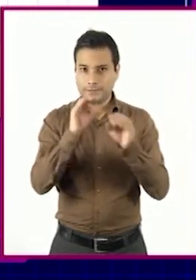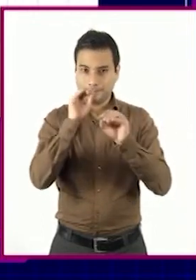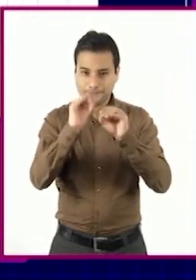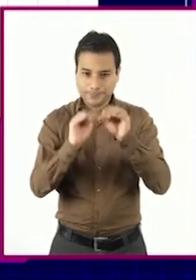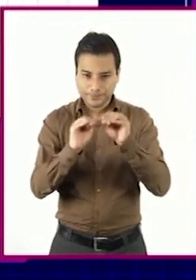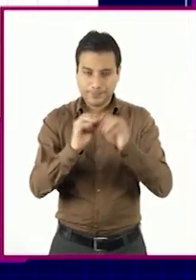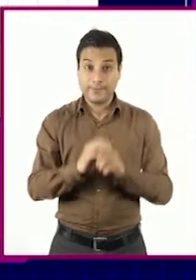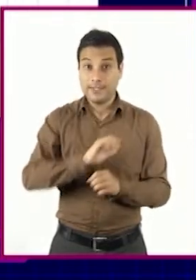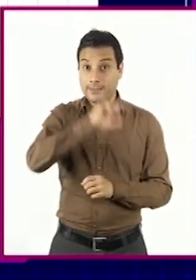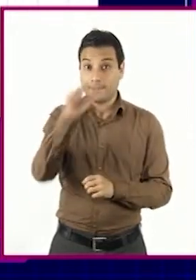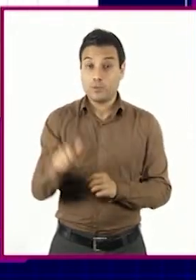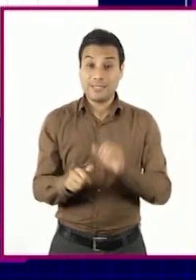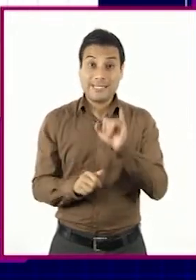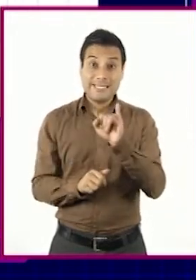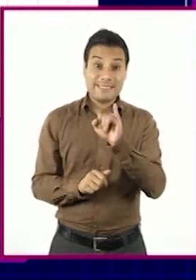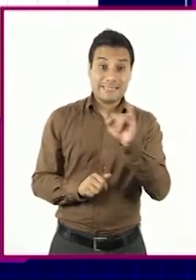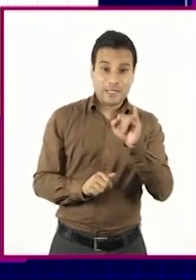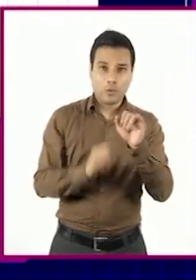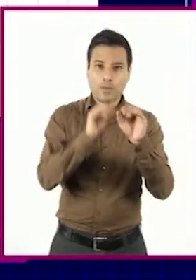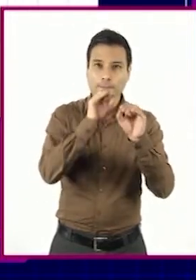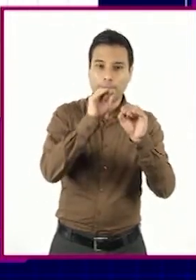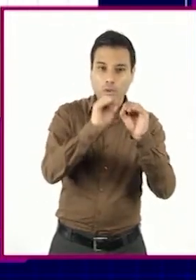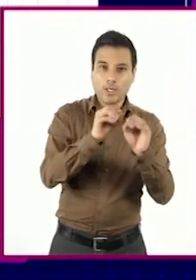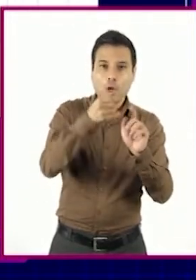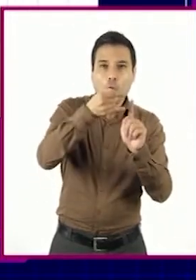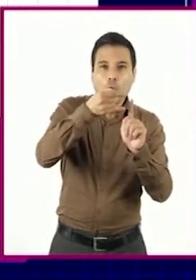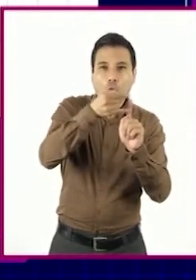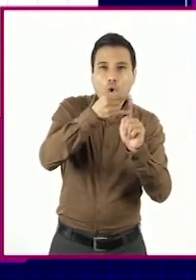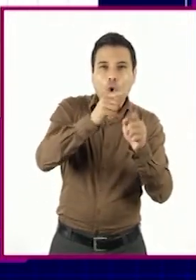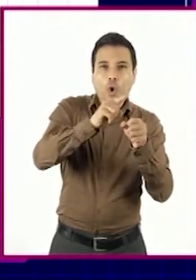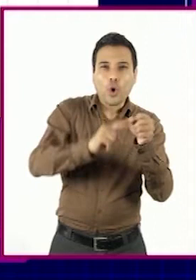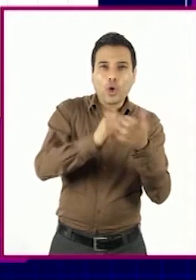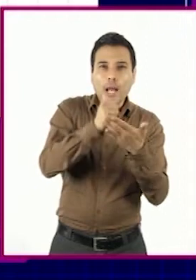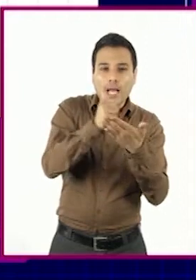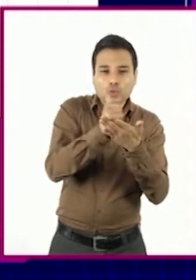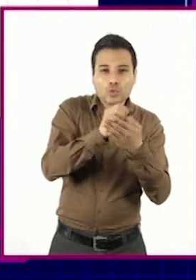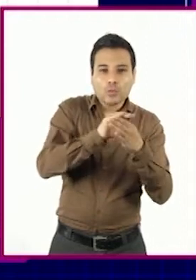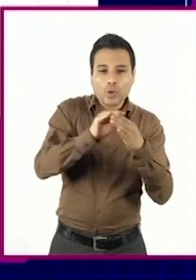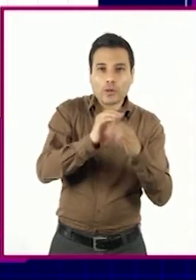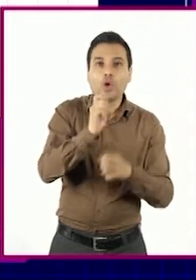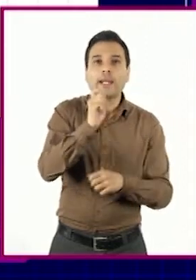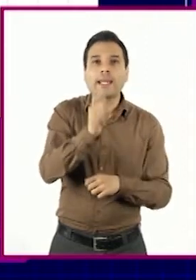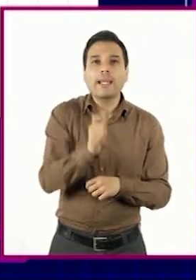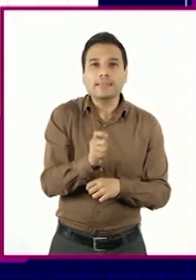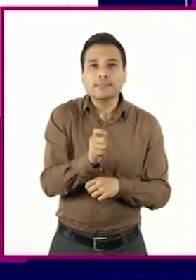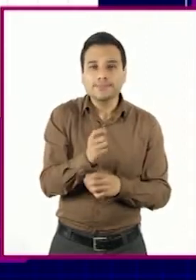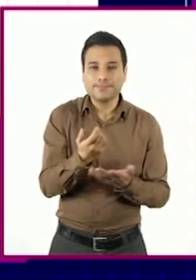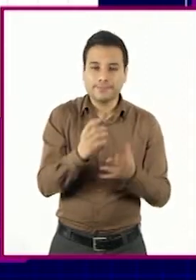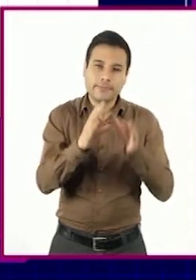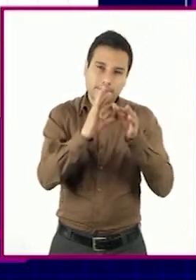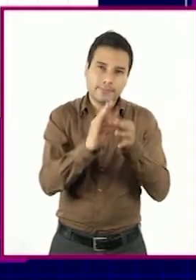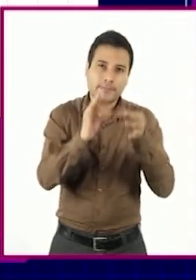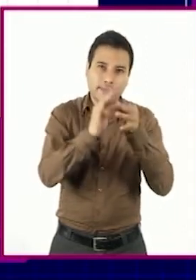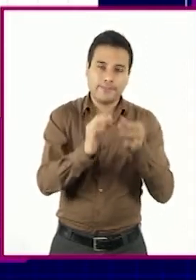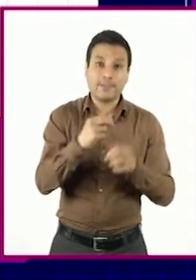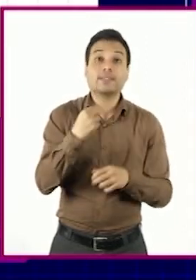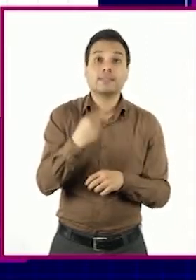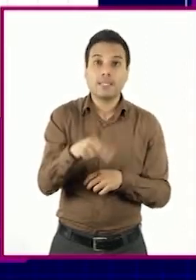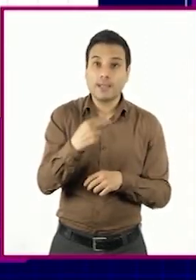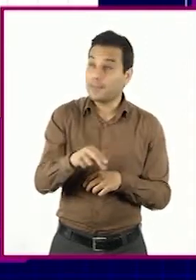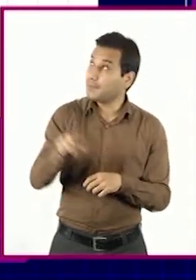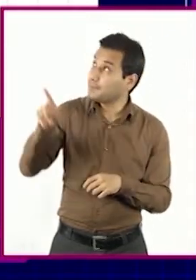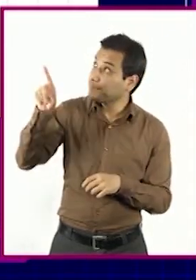izquierdo encontraremos qué representa cada color. Esto se llama acotación, y su función